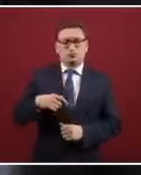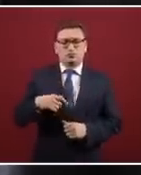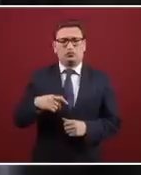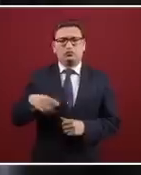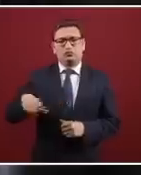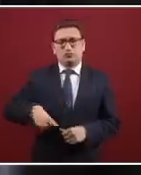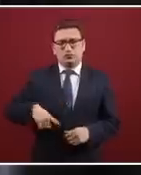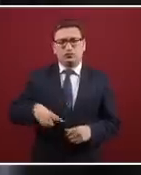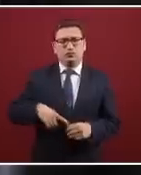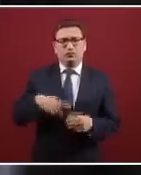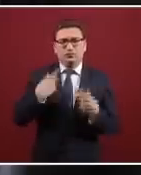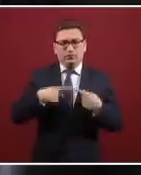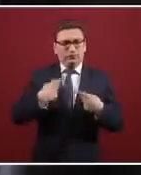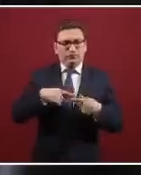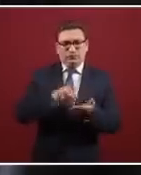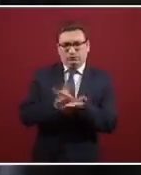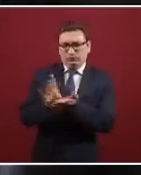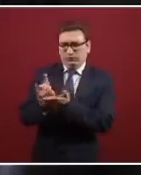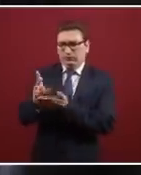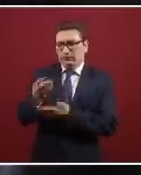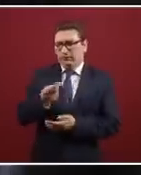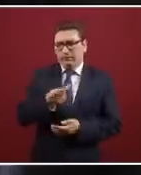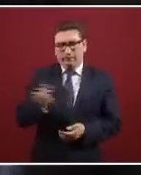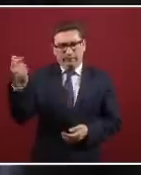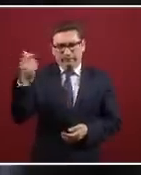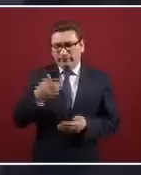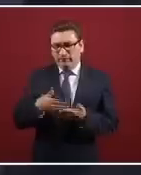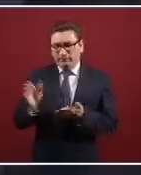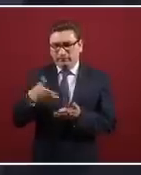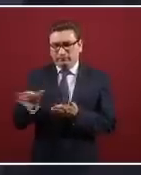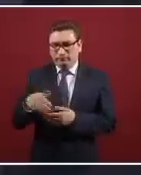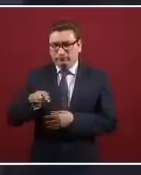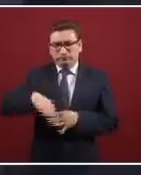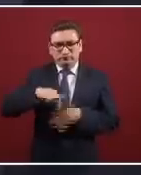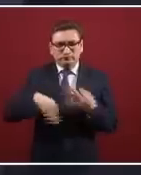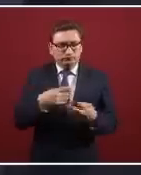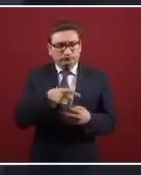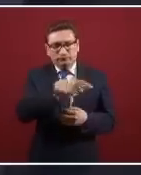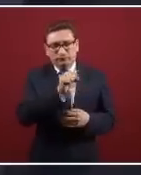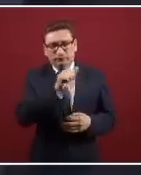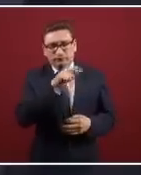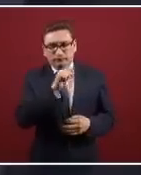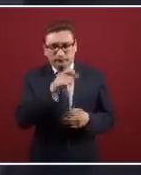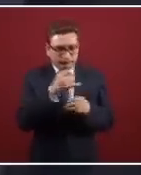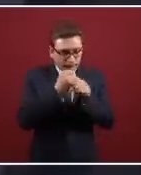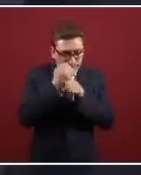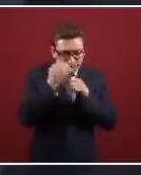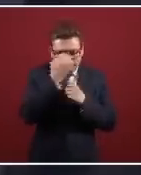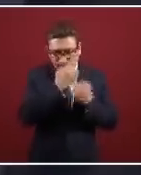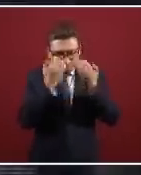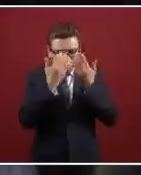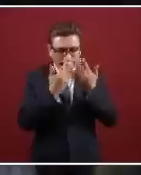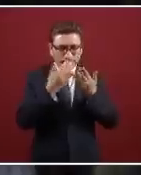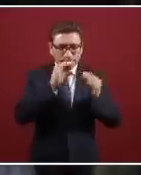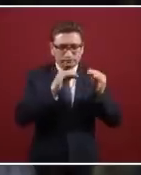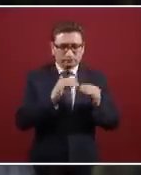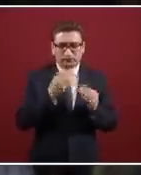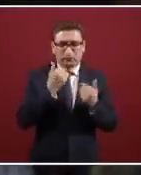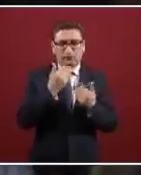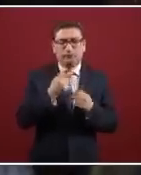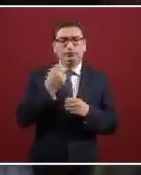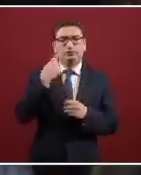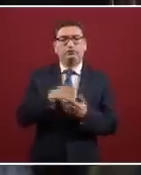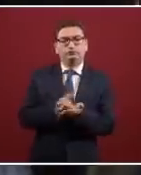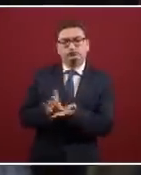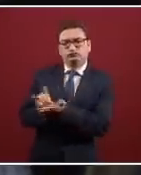cree que realmente, con base en lo que respondió el SAT, que no tenía este análisis como tal, en el que se basó para